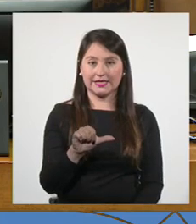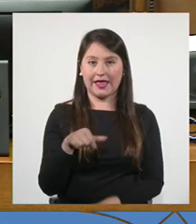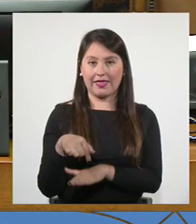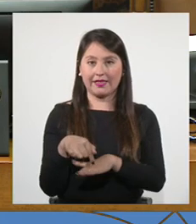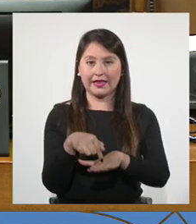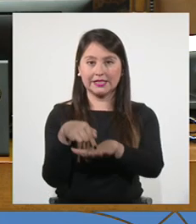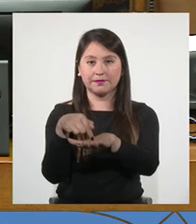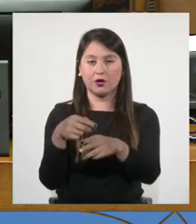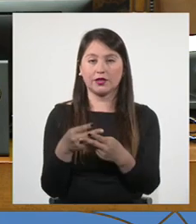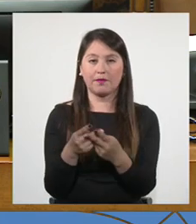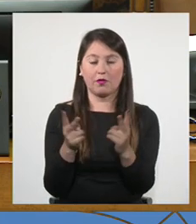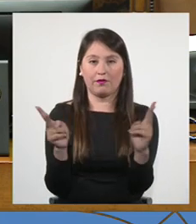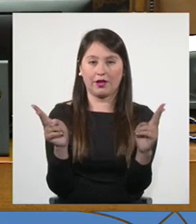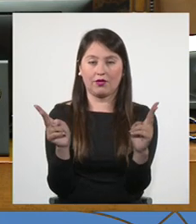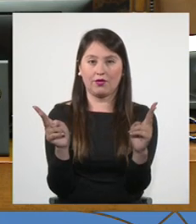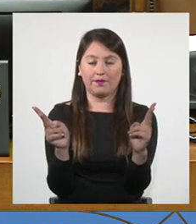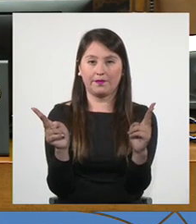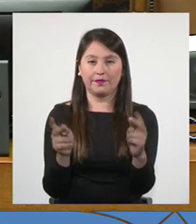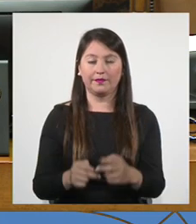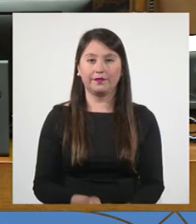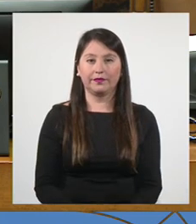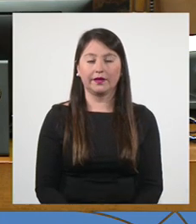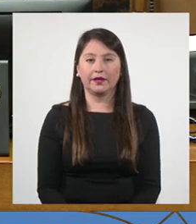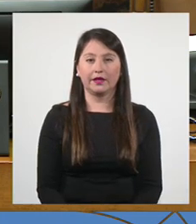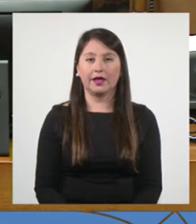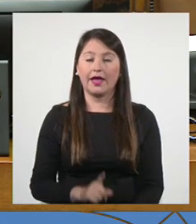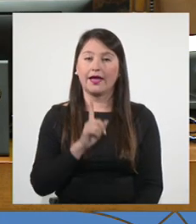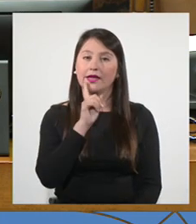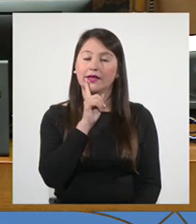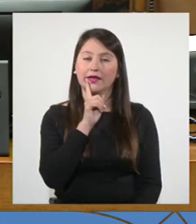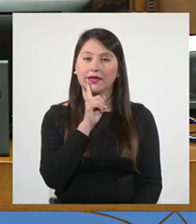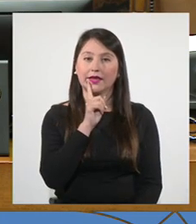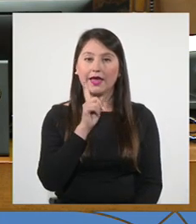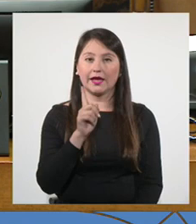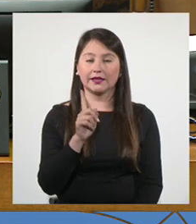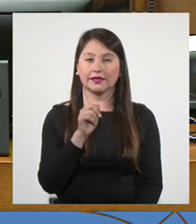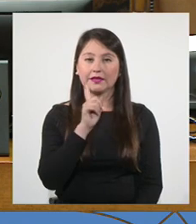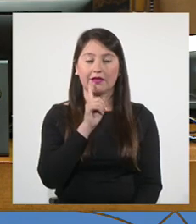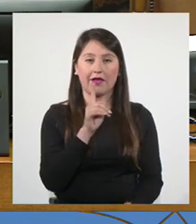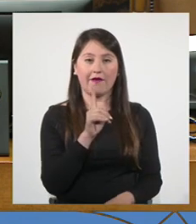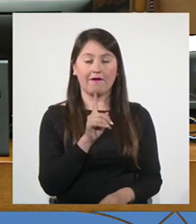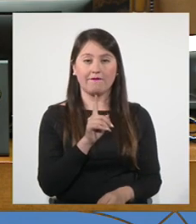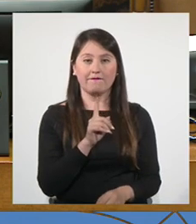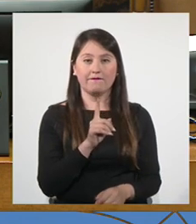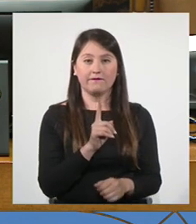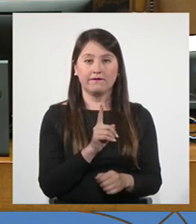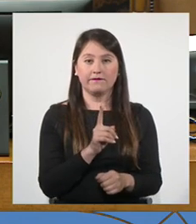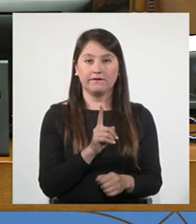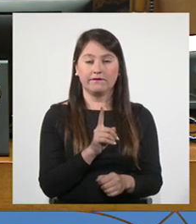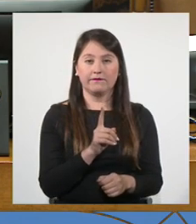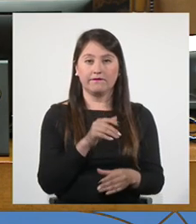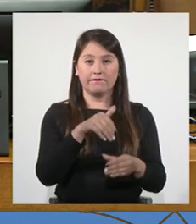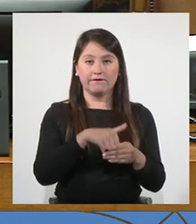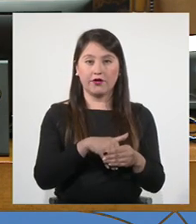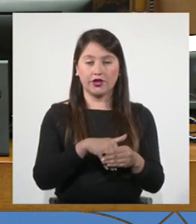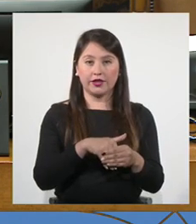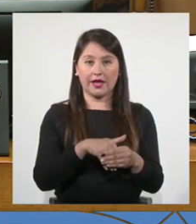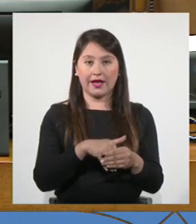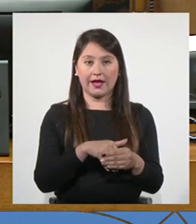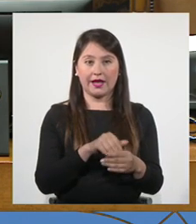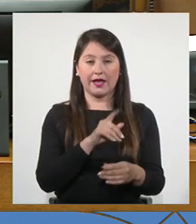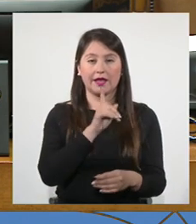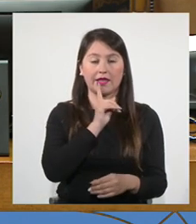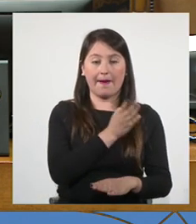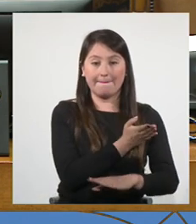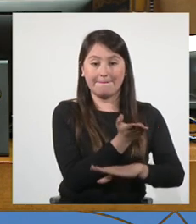transporte público, y quienes votan de acuerdo a lo señalado el solicitante